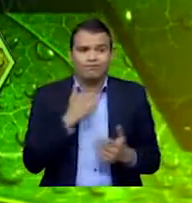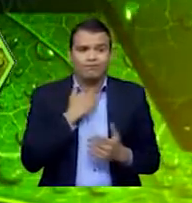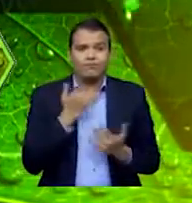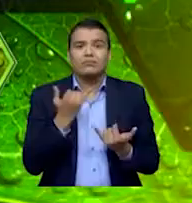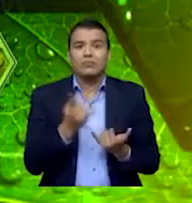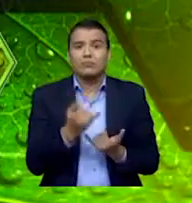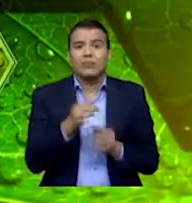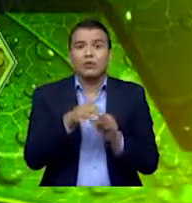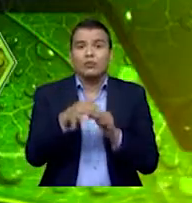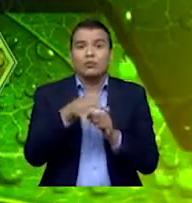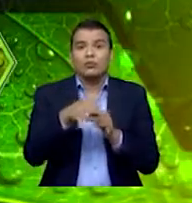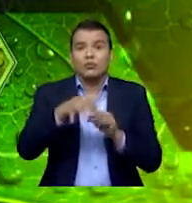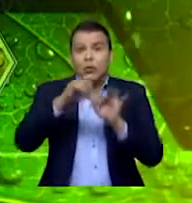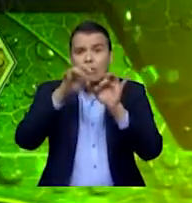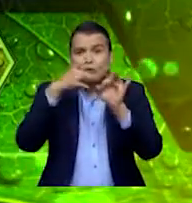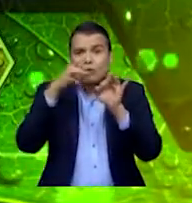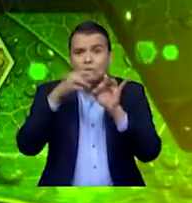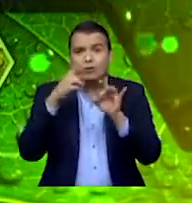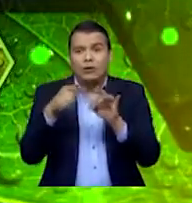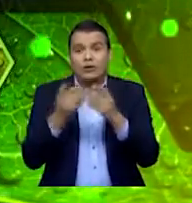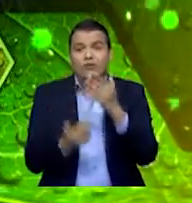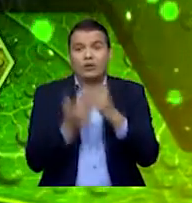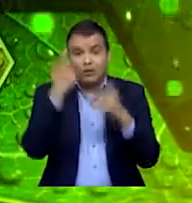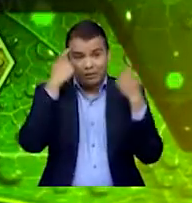molinetes con materiales reciclados